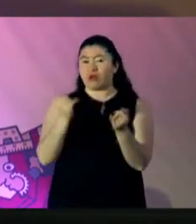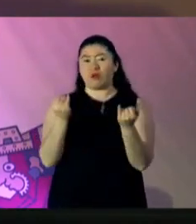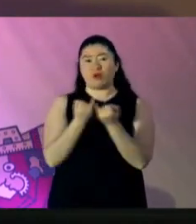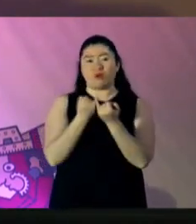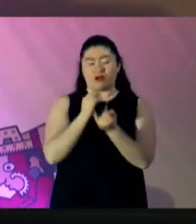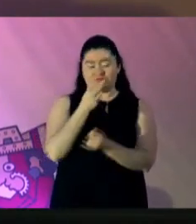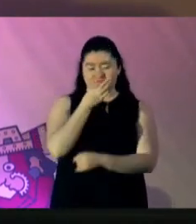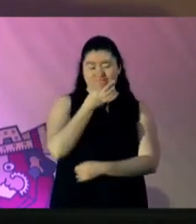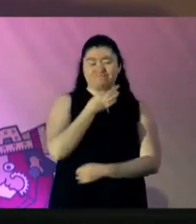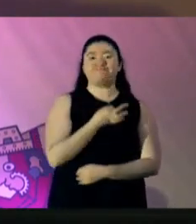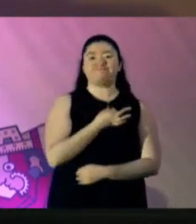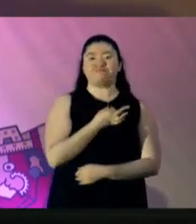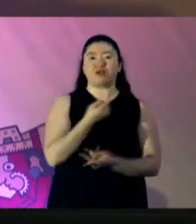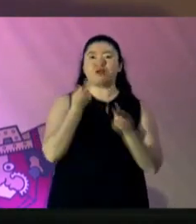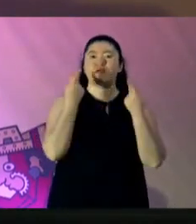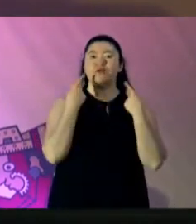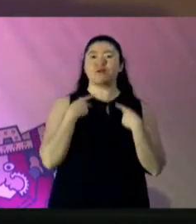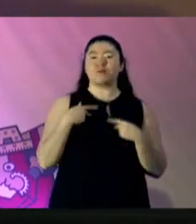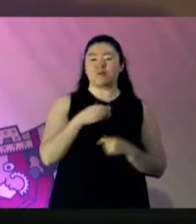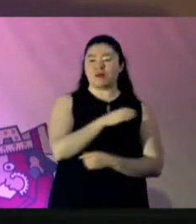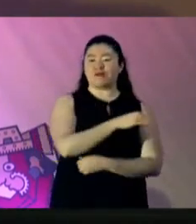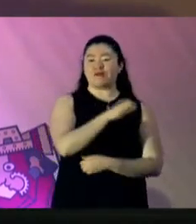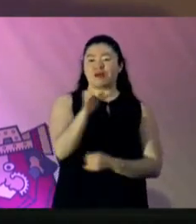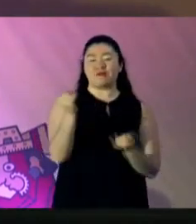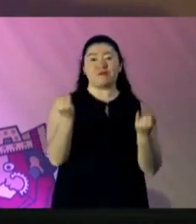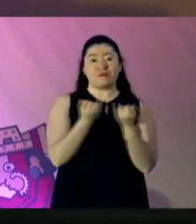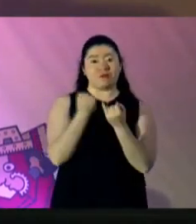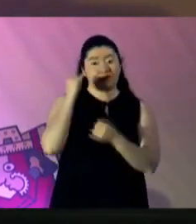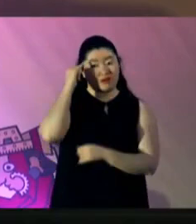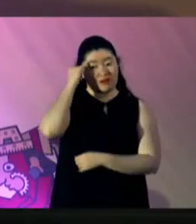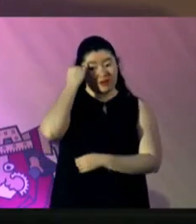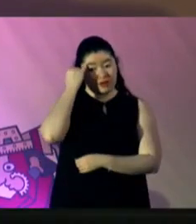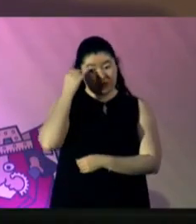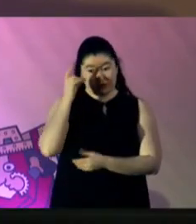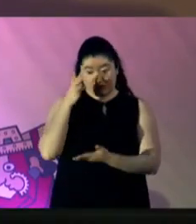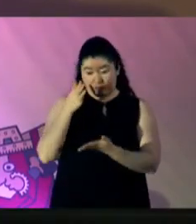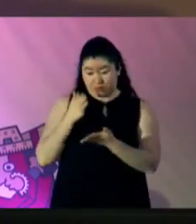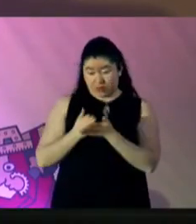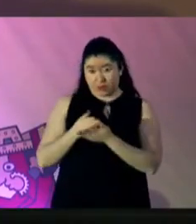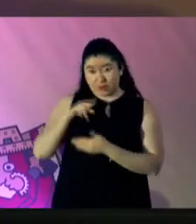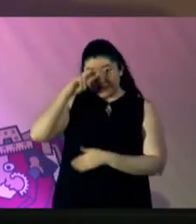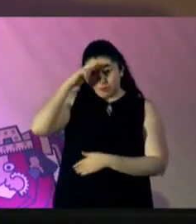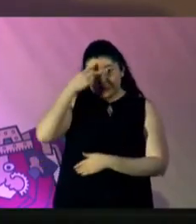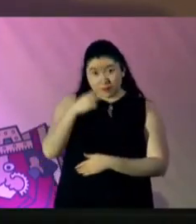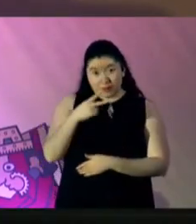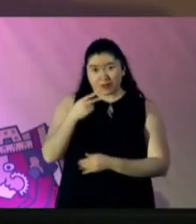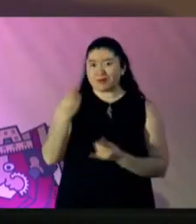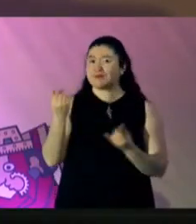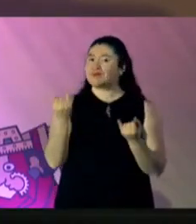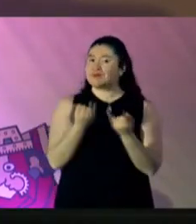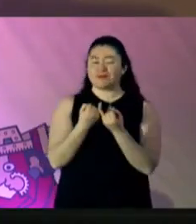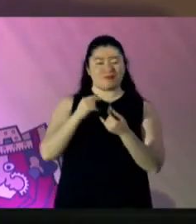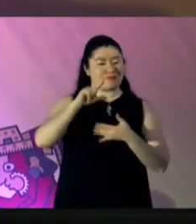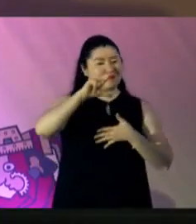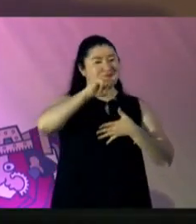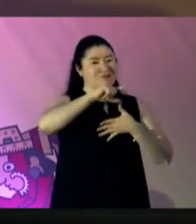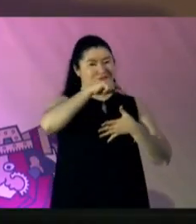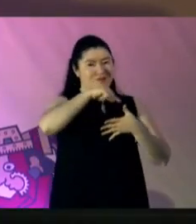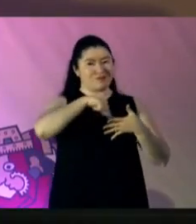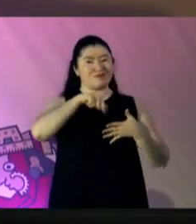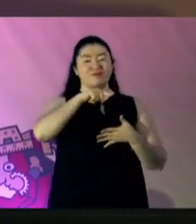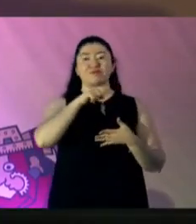dignidad de los campesinos y de los indígenas no sólo de méxico sino de latinoamérica e incluso